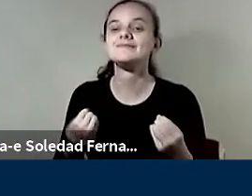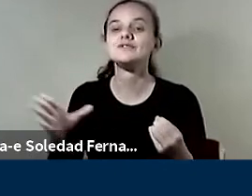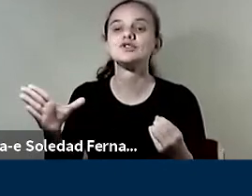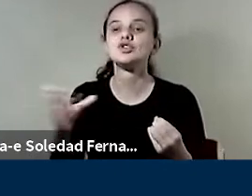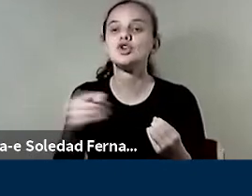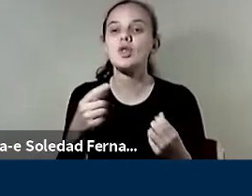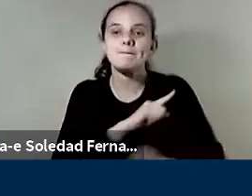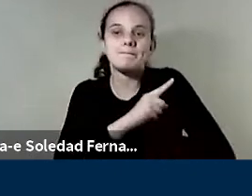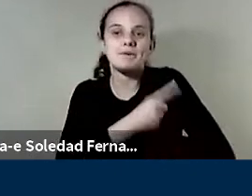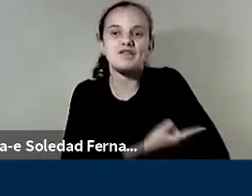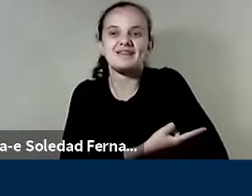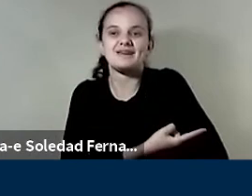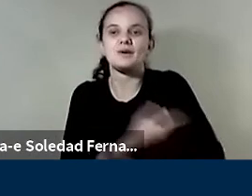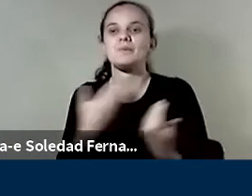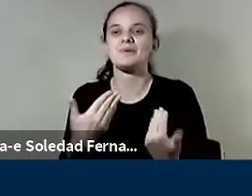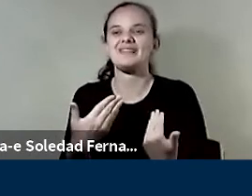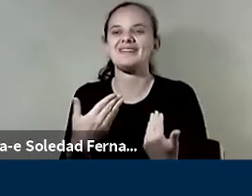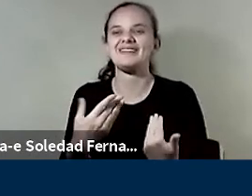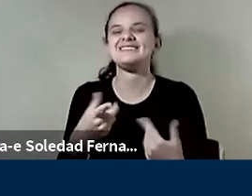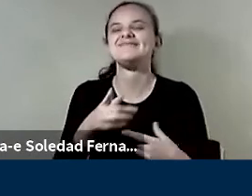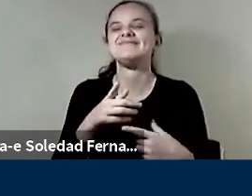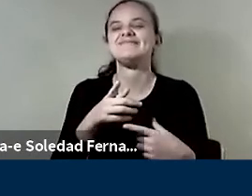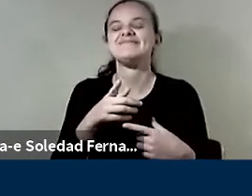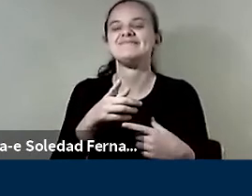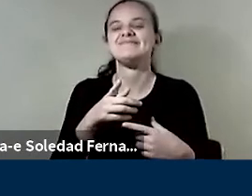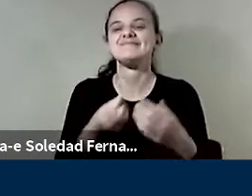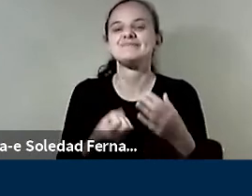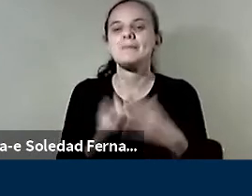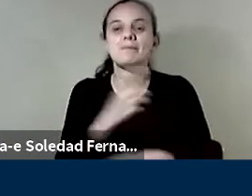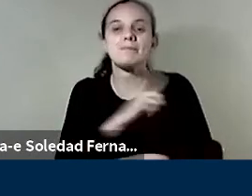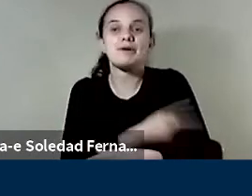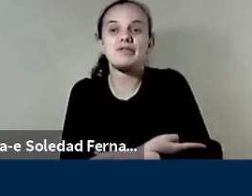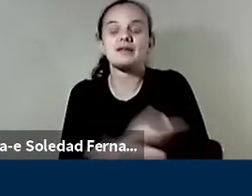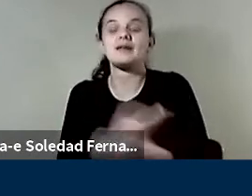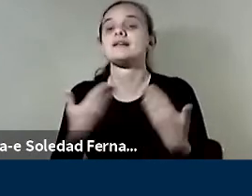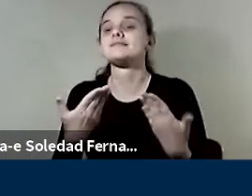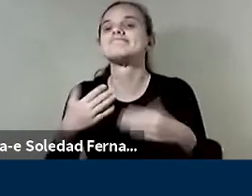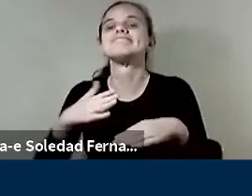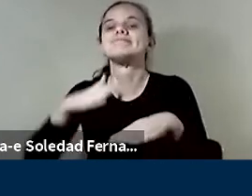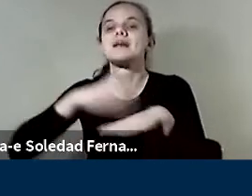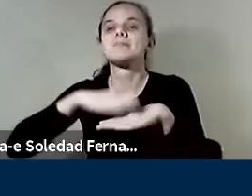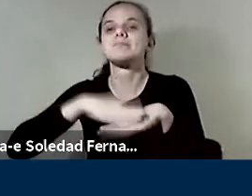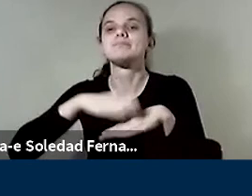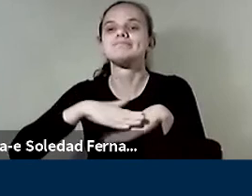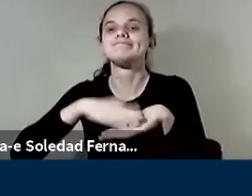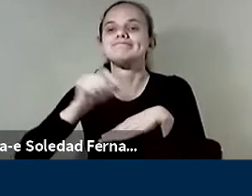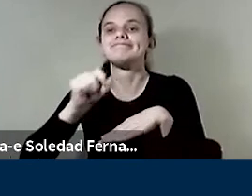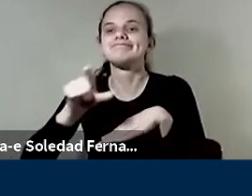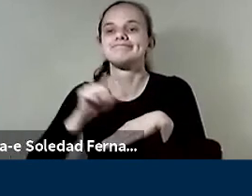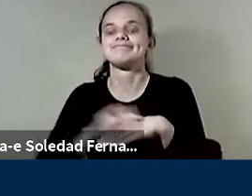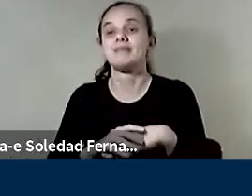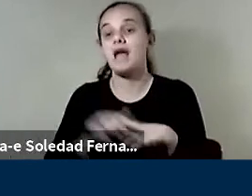información, ese poder que tienen, y también, como todo poder, como dijo el tío Ben, en El Hombre Araña, todo